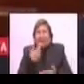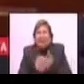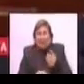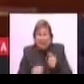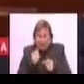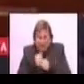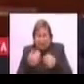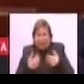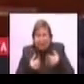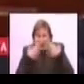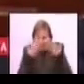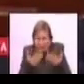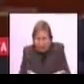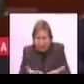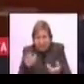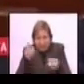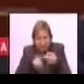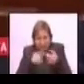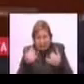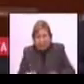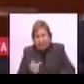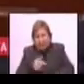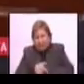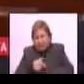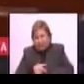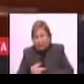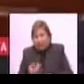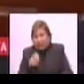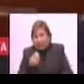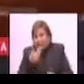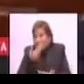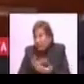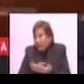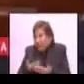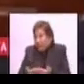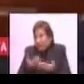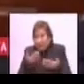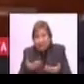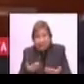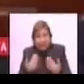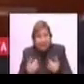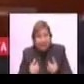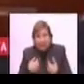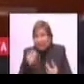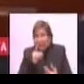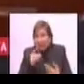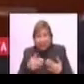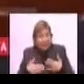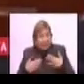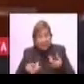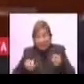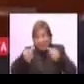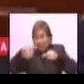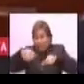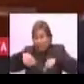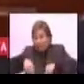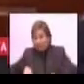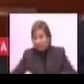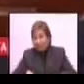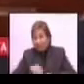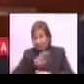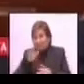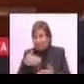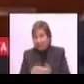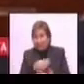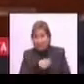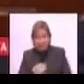confianza y la sigue teniendo hasta este momento. Porque evidentemente, presidente, si no tuviera la confianza no podría haber venido hoy con todo su